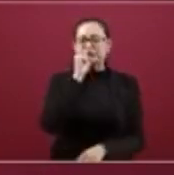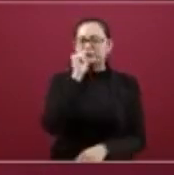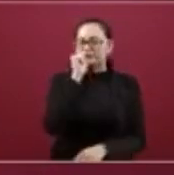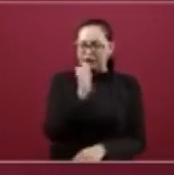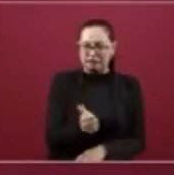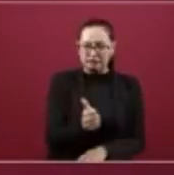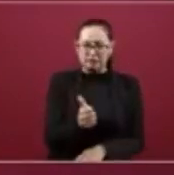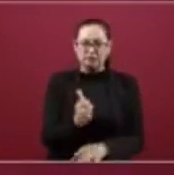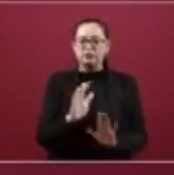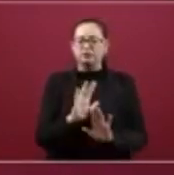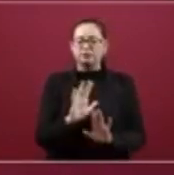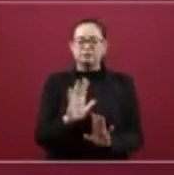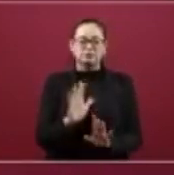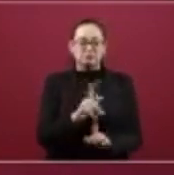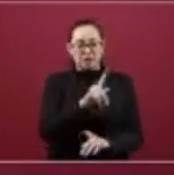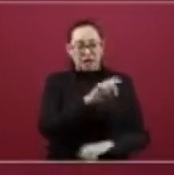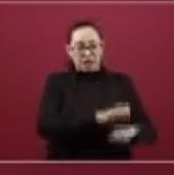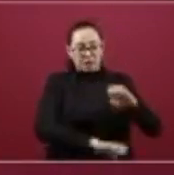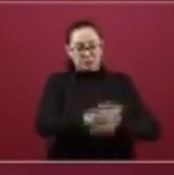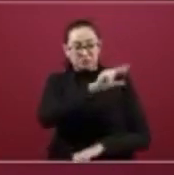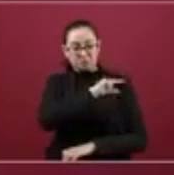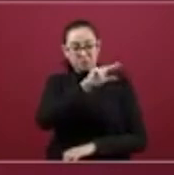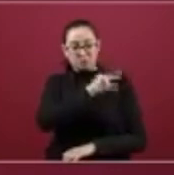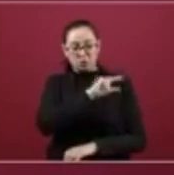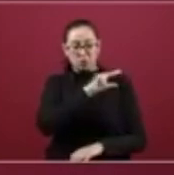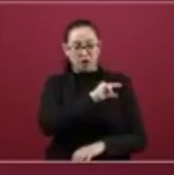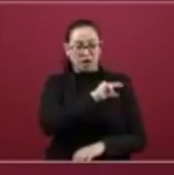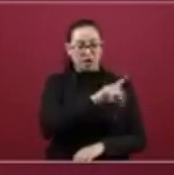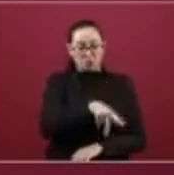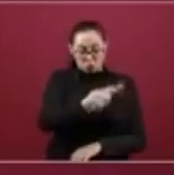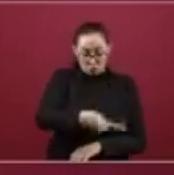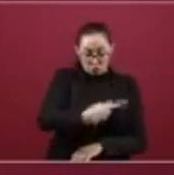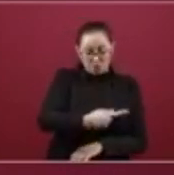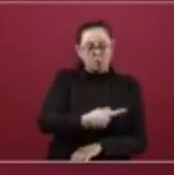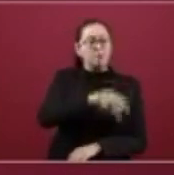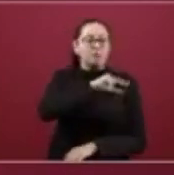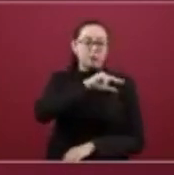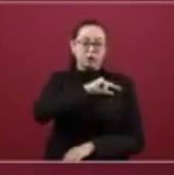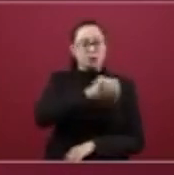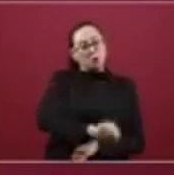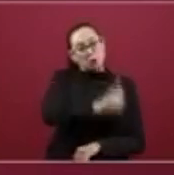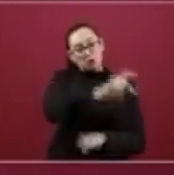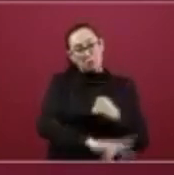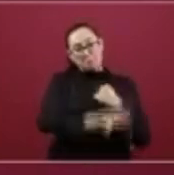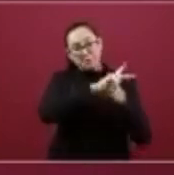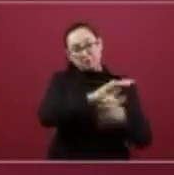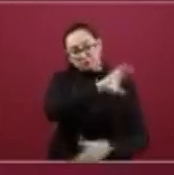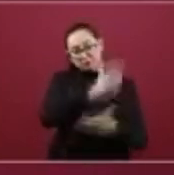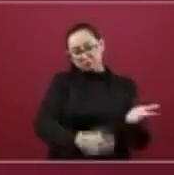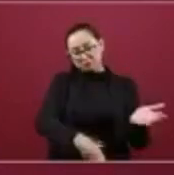suscrito con empresas particulares, nacionales o extranjeras.